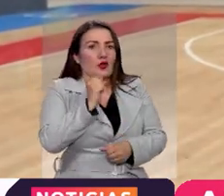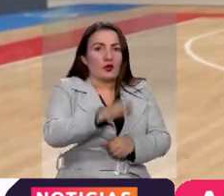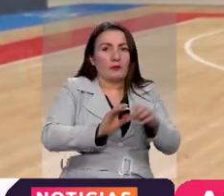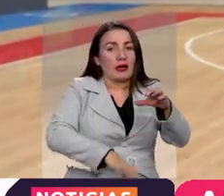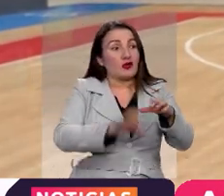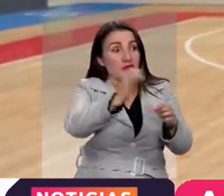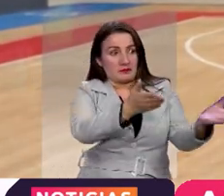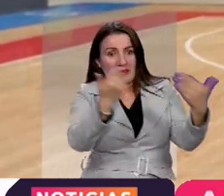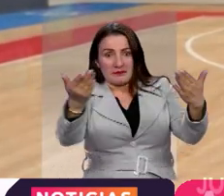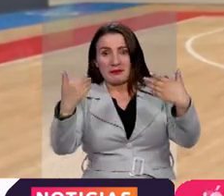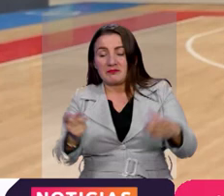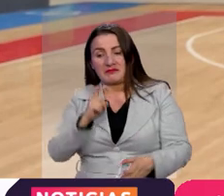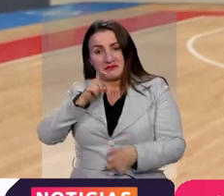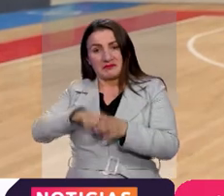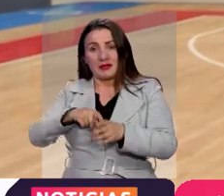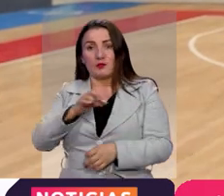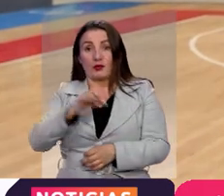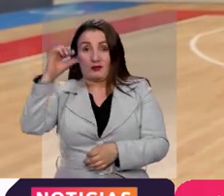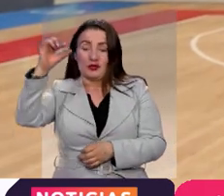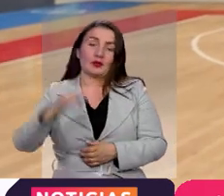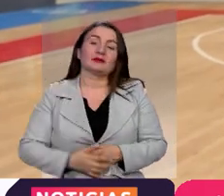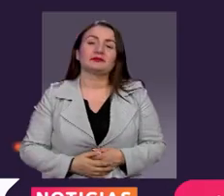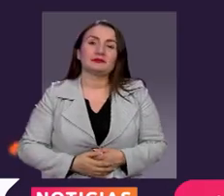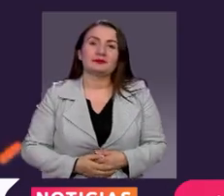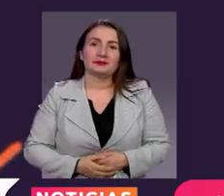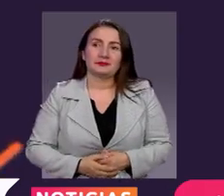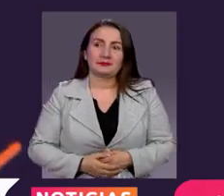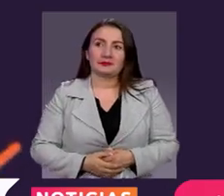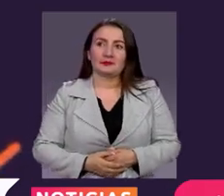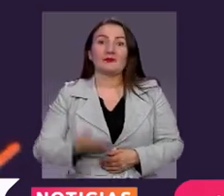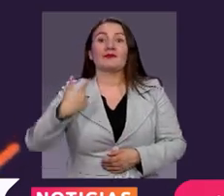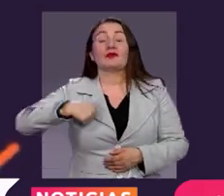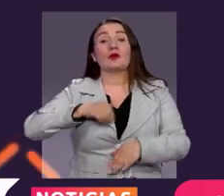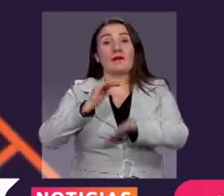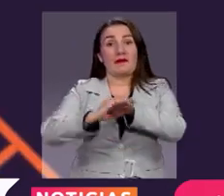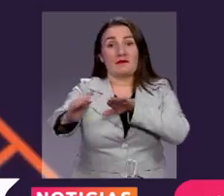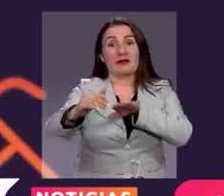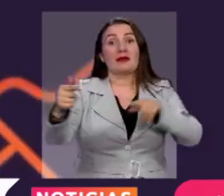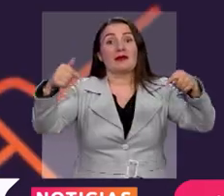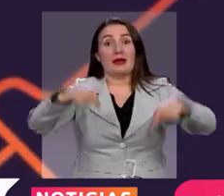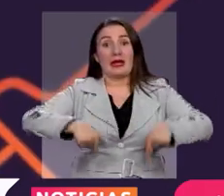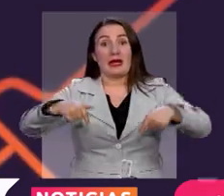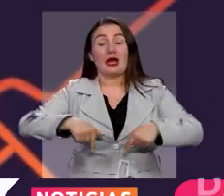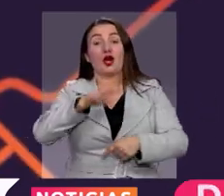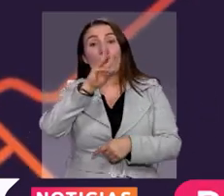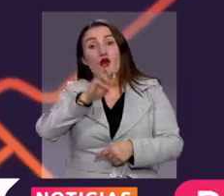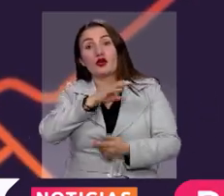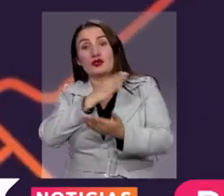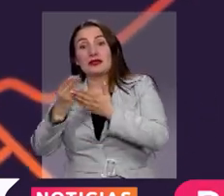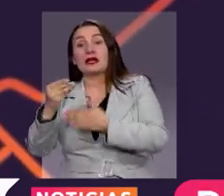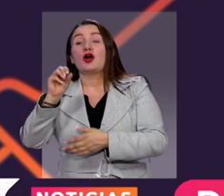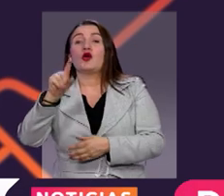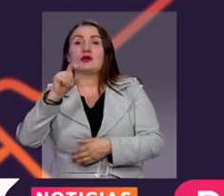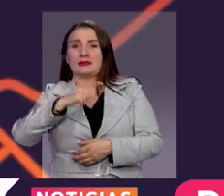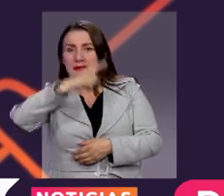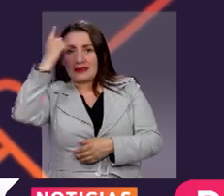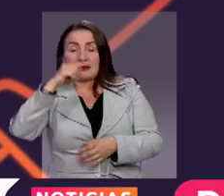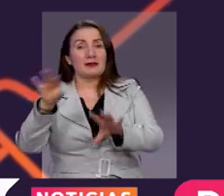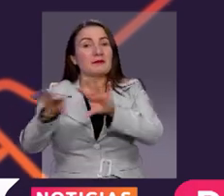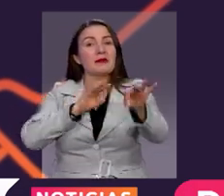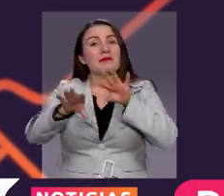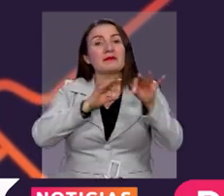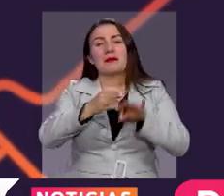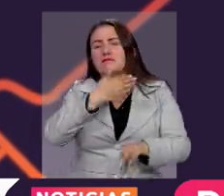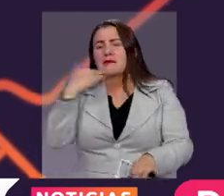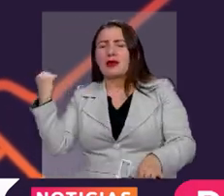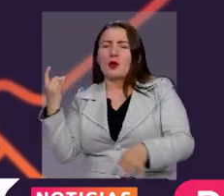baloncesto, para que hagan parte del club profesional. Los invitamos a todos a nuestro tryout del 8 al 11 de septiembre, donde escogeremos a